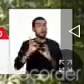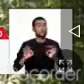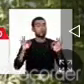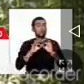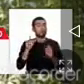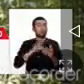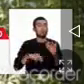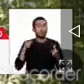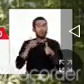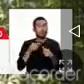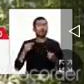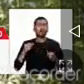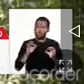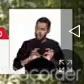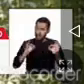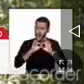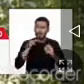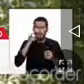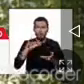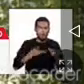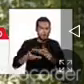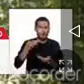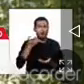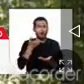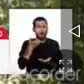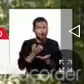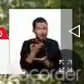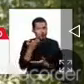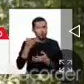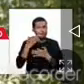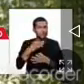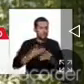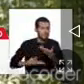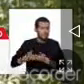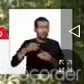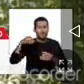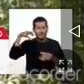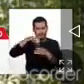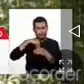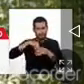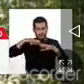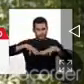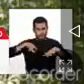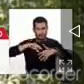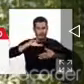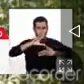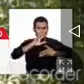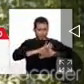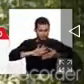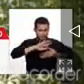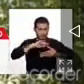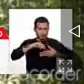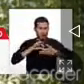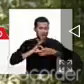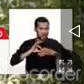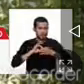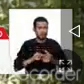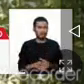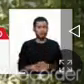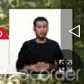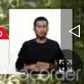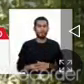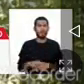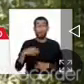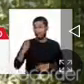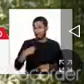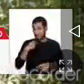es profundizar y ampliar los vínculos comerciales y financieros dentro de la propia alianza. Porque,